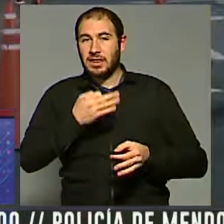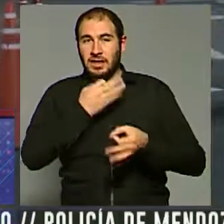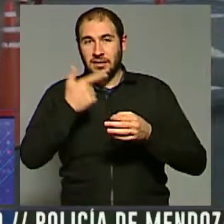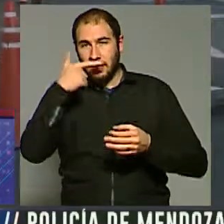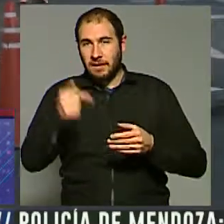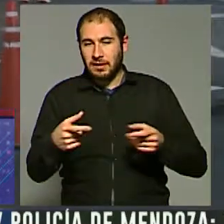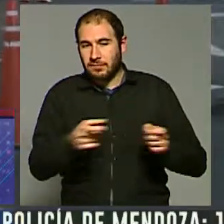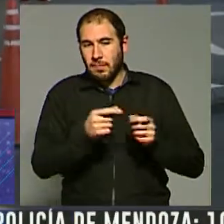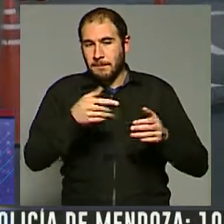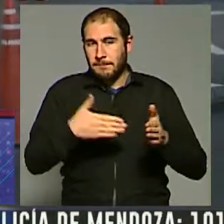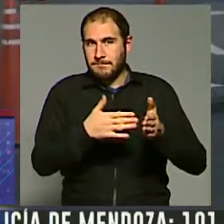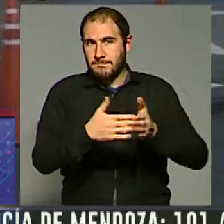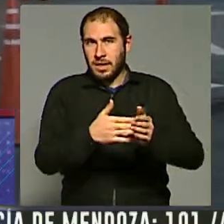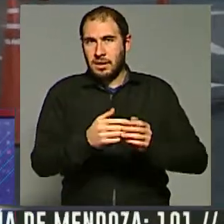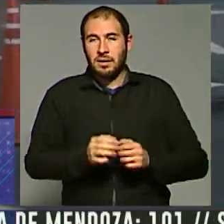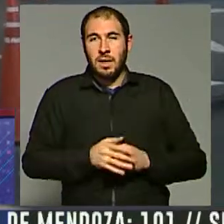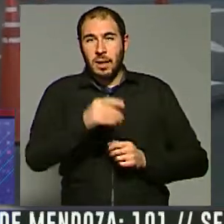combustibles a minoristas, lo cual muchas